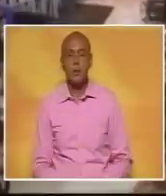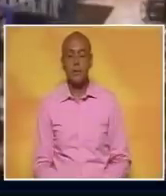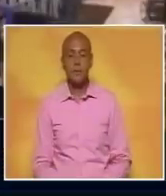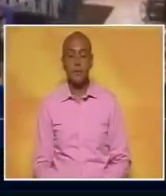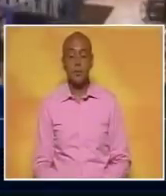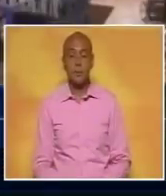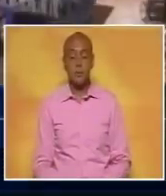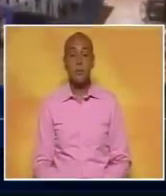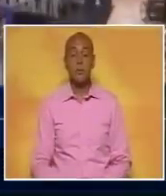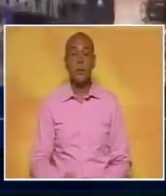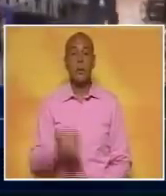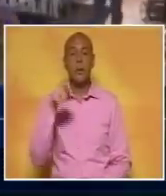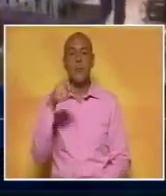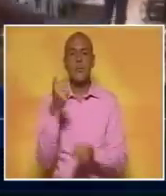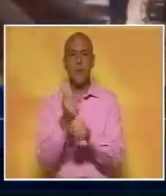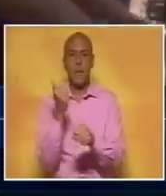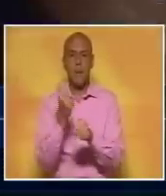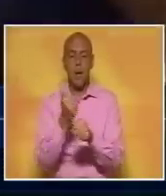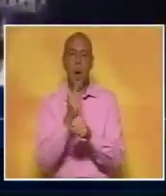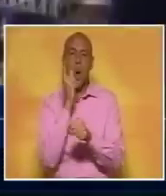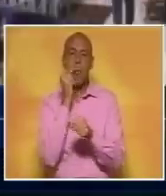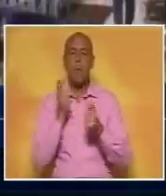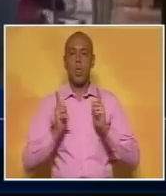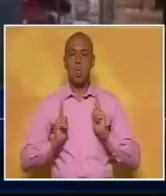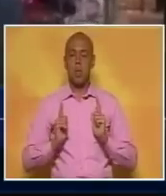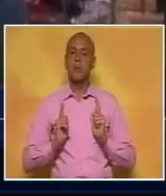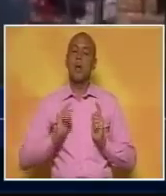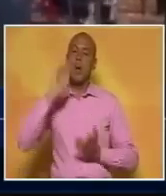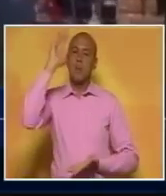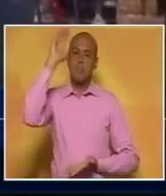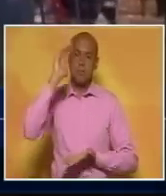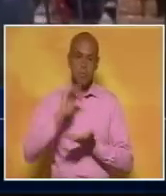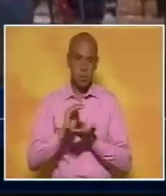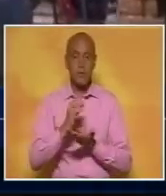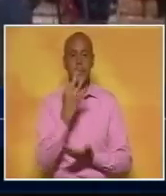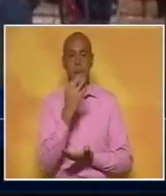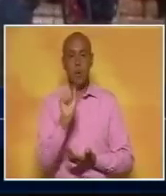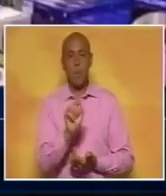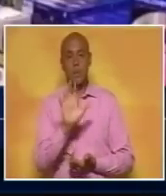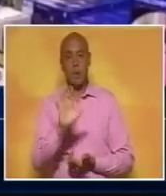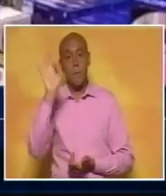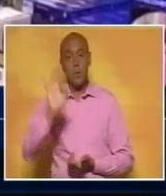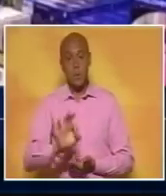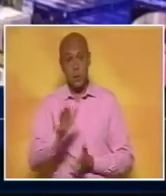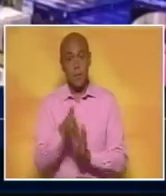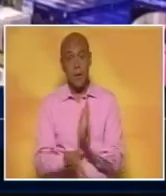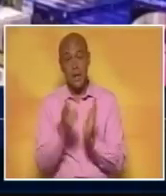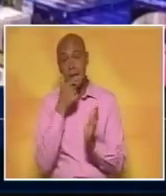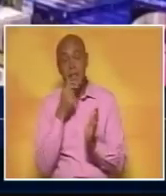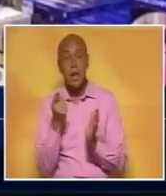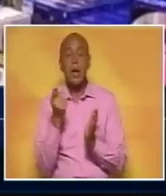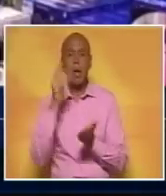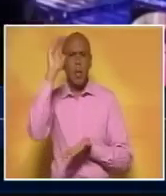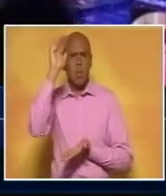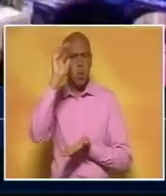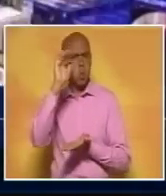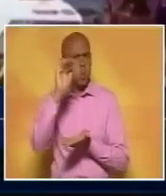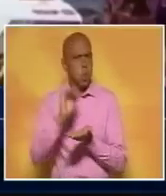La tasa de desempleo de Estados Unidos bajó a 3,5% en septiembre, logrando la valoración más baja